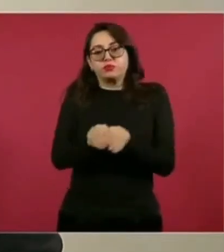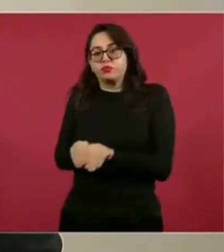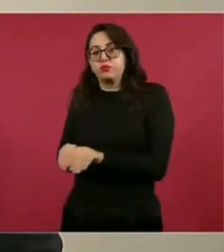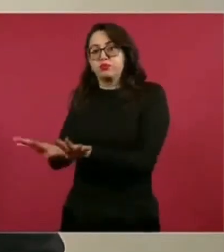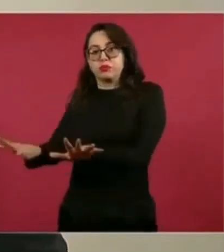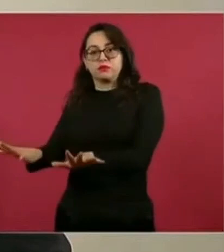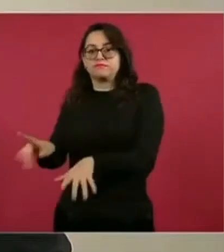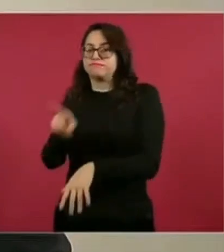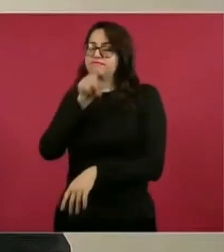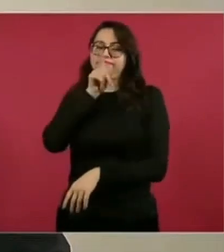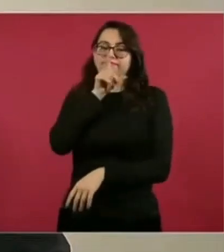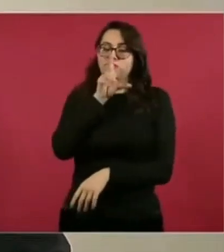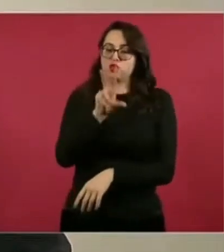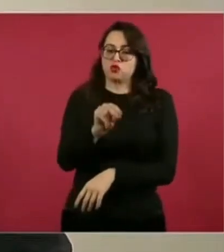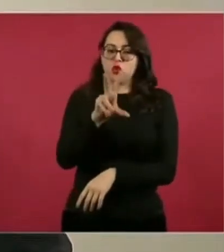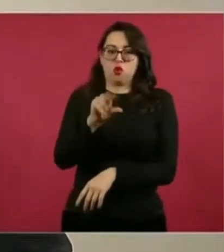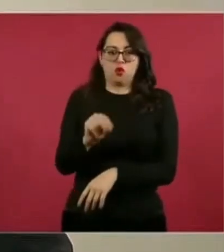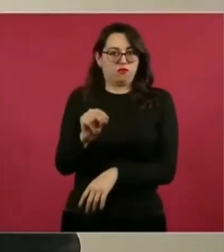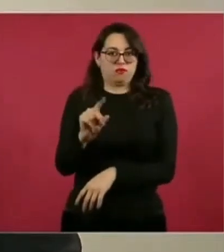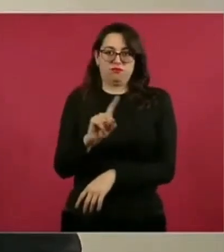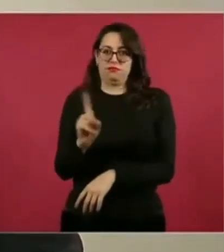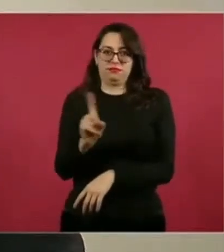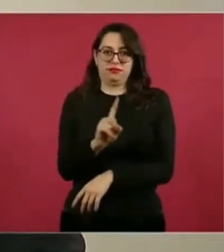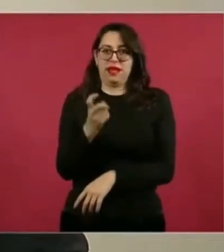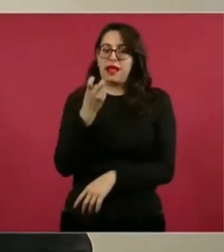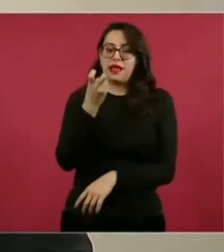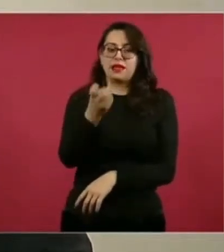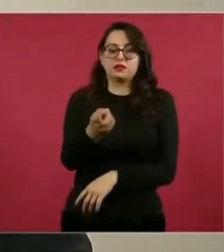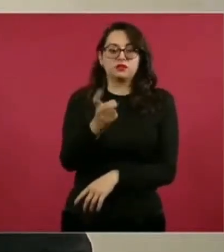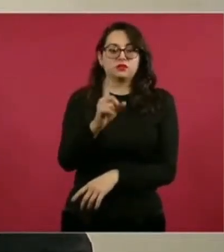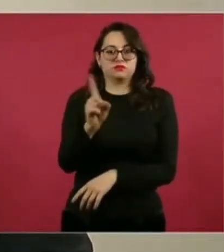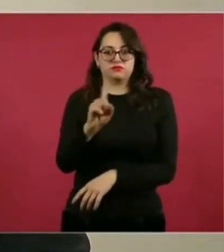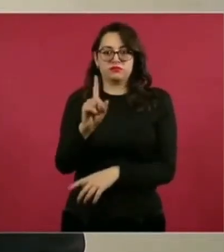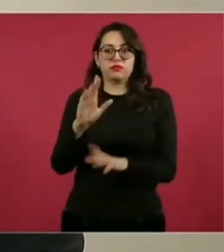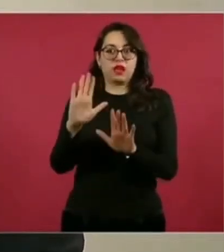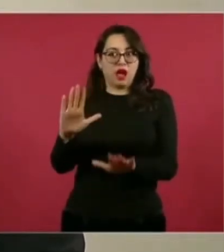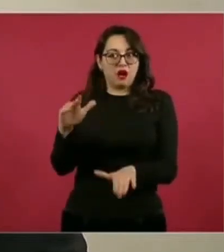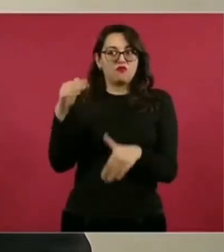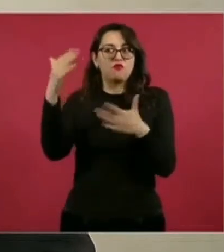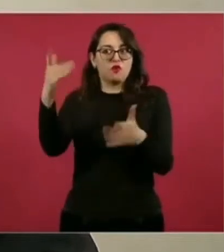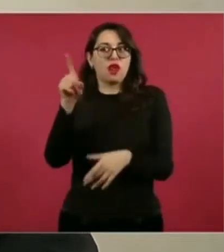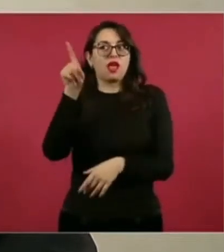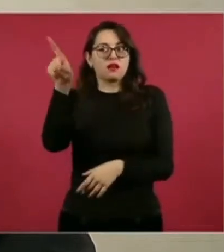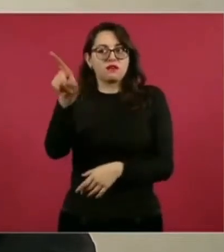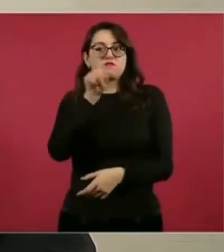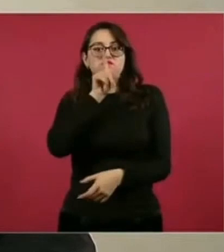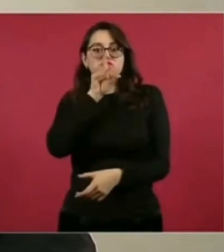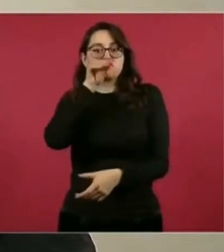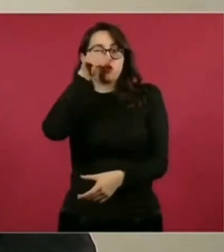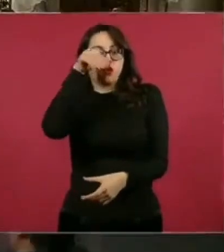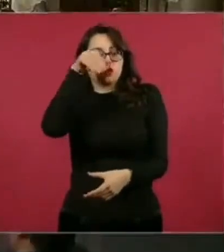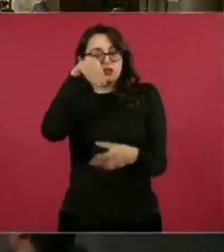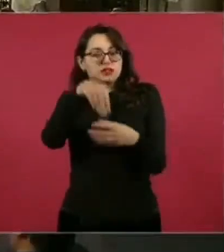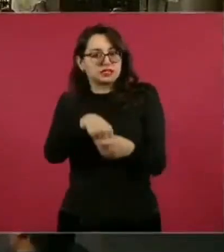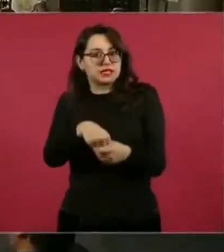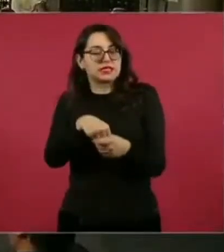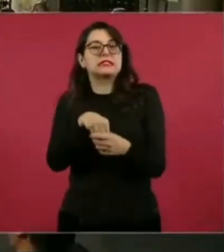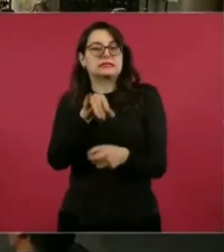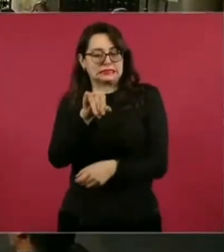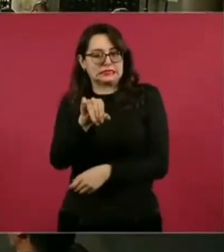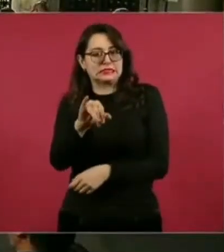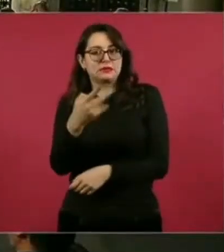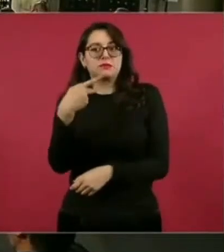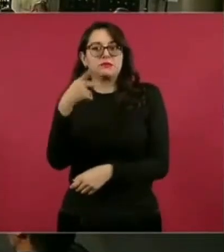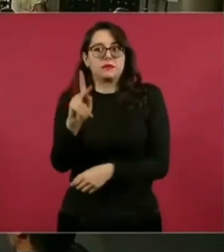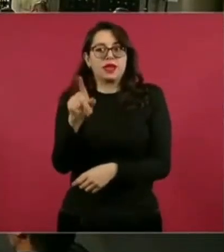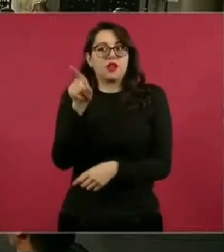ilegal desde fuera del sistema, utilizando una contraseña y un usuario, pero es una extracción ilegal. O sea, sí se trata